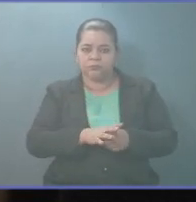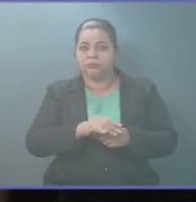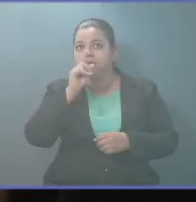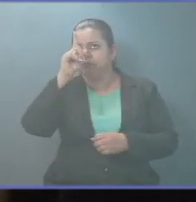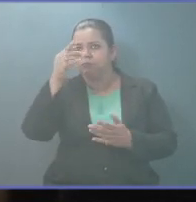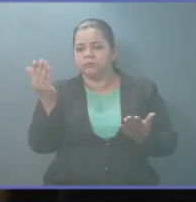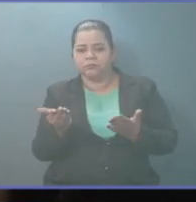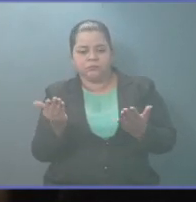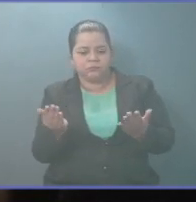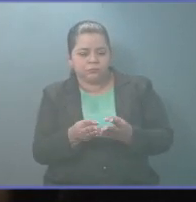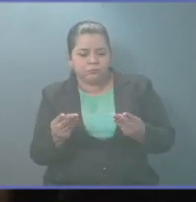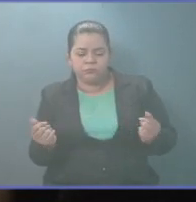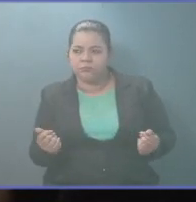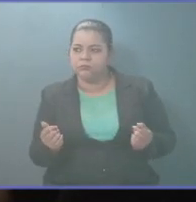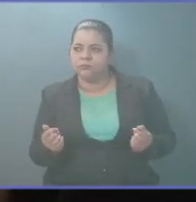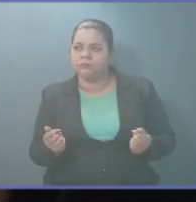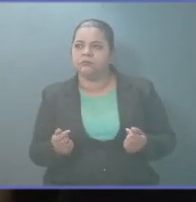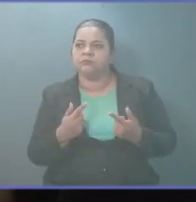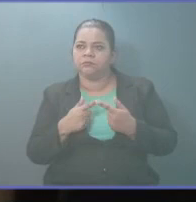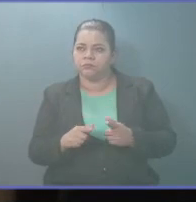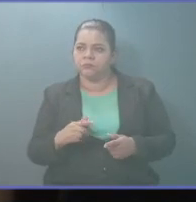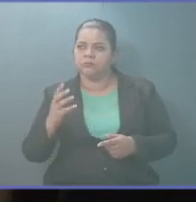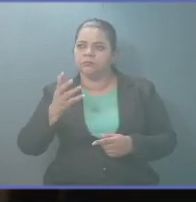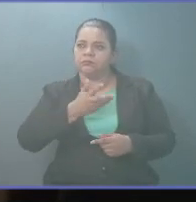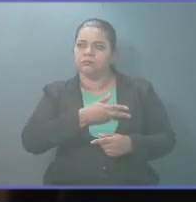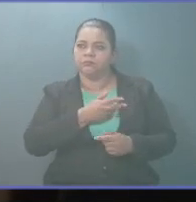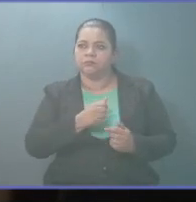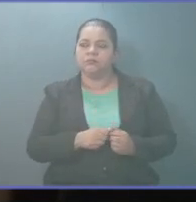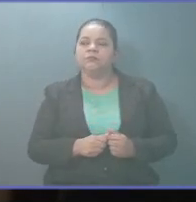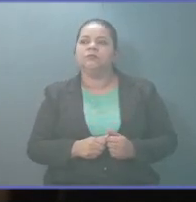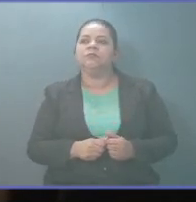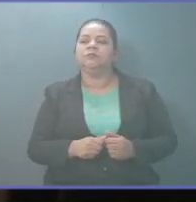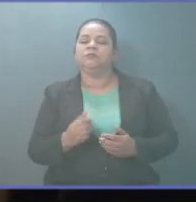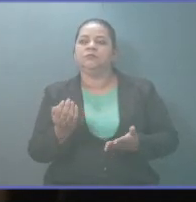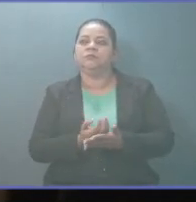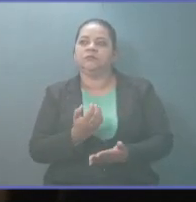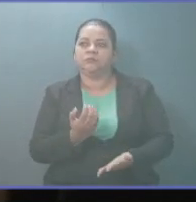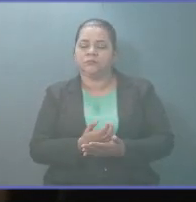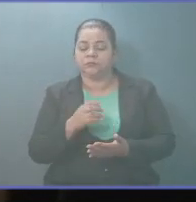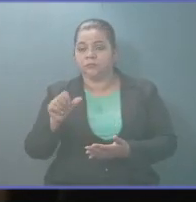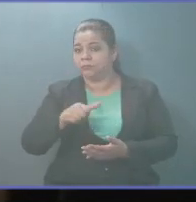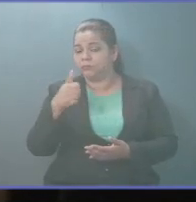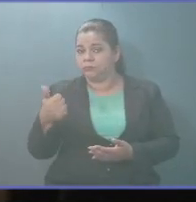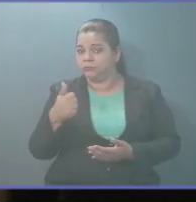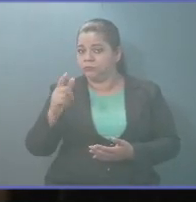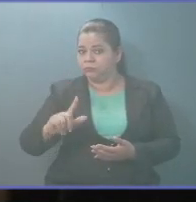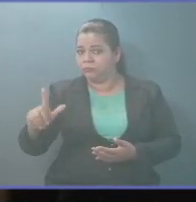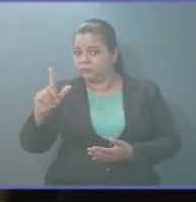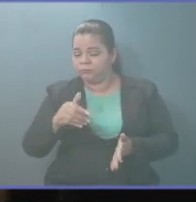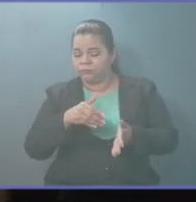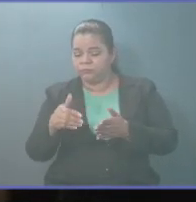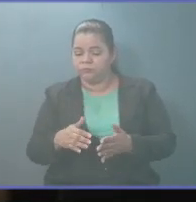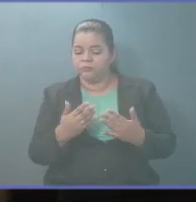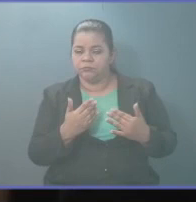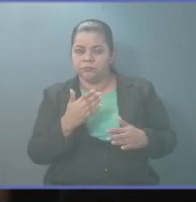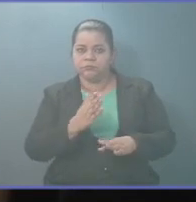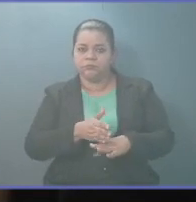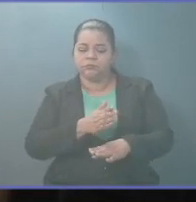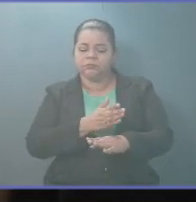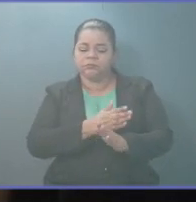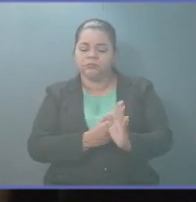producto legislativo que en la misma carta de las observaciones manifiesta el presidente reconocer como un hecho